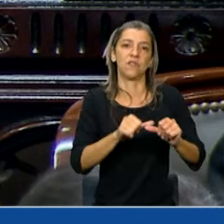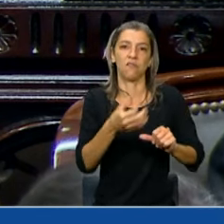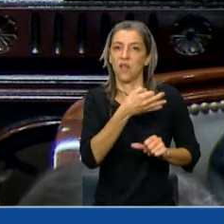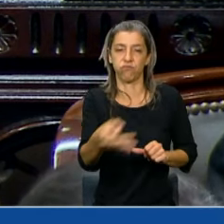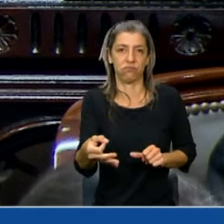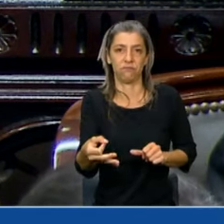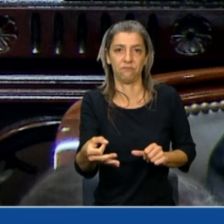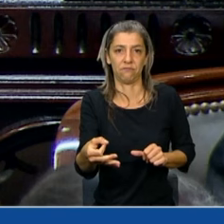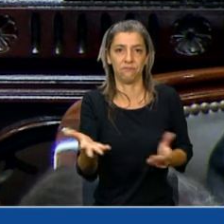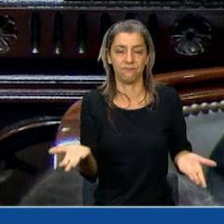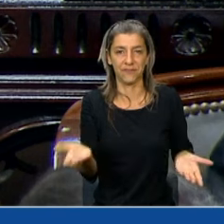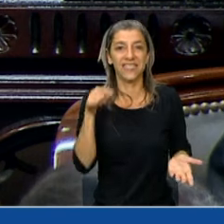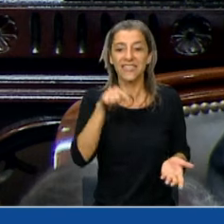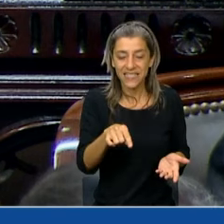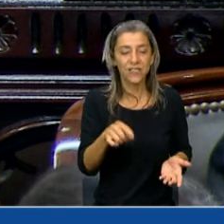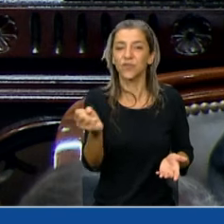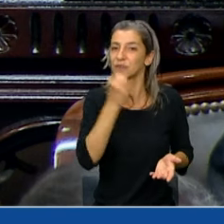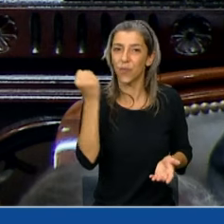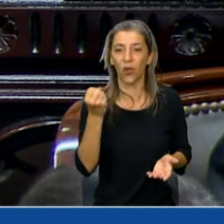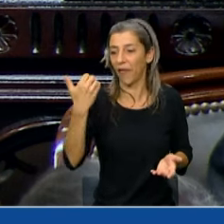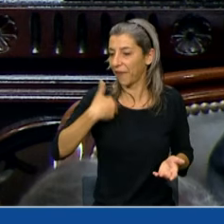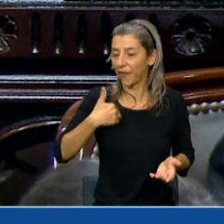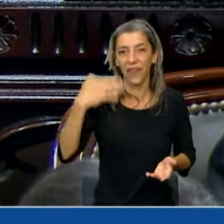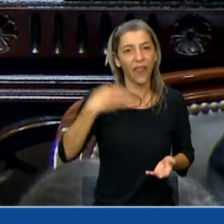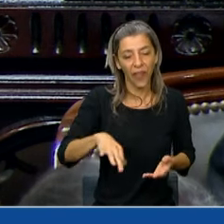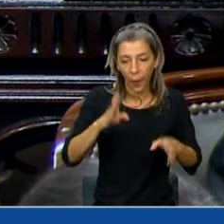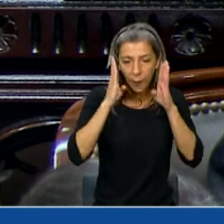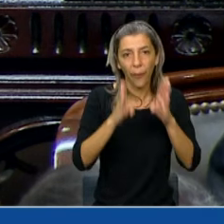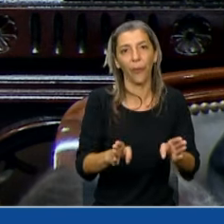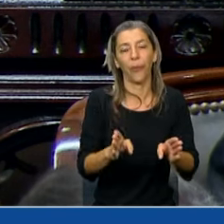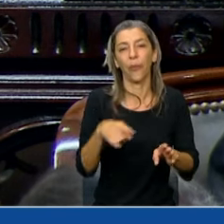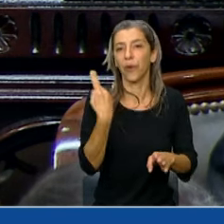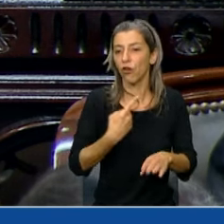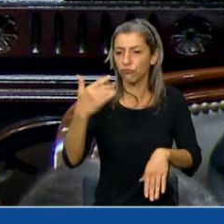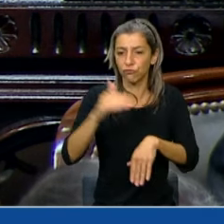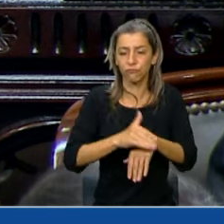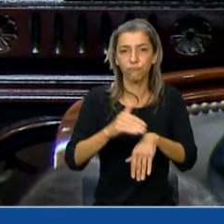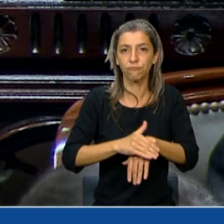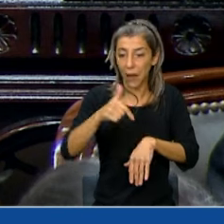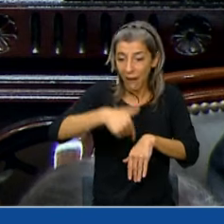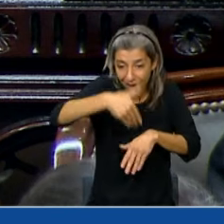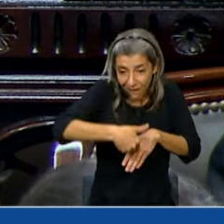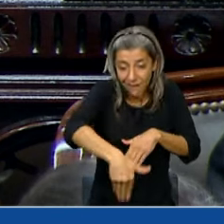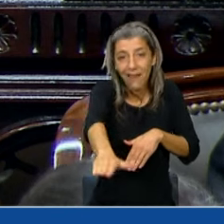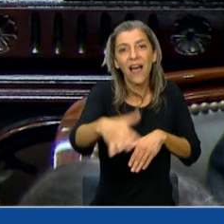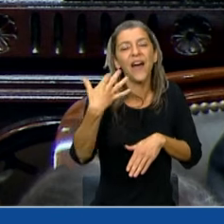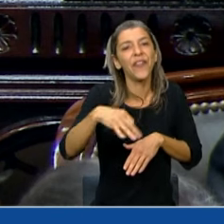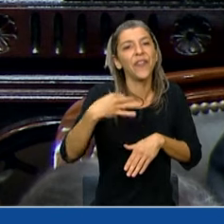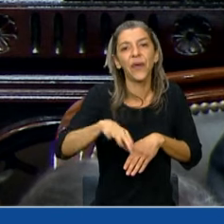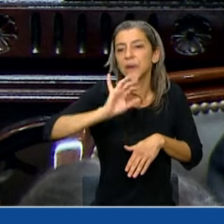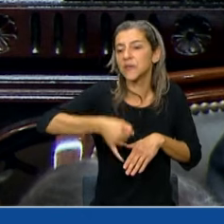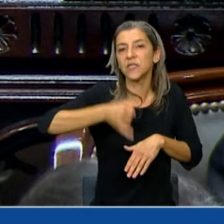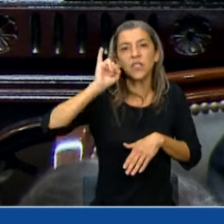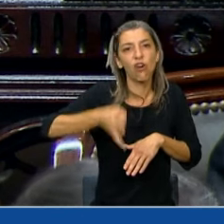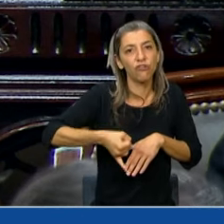es Útil para nuestro país nuestro compromiso a partir de ahora debe ser el de